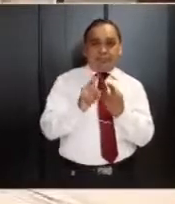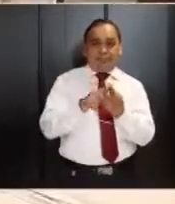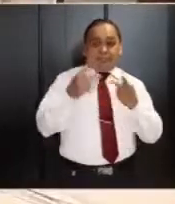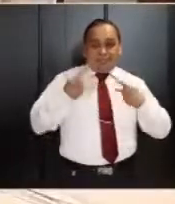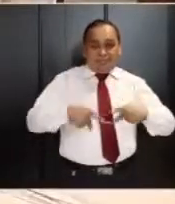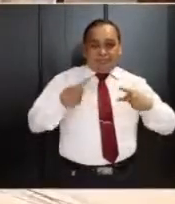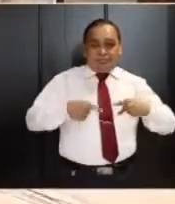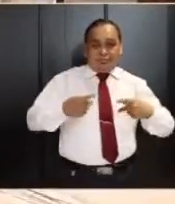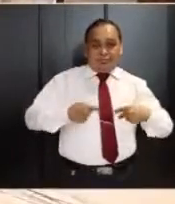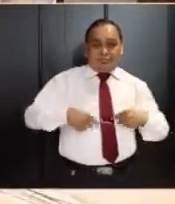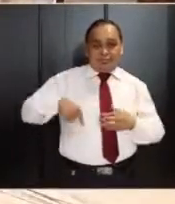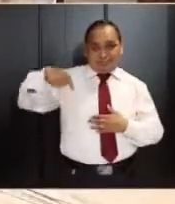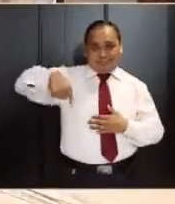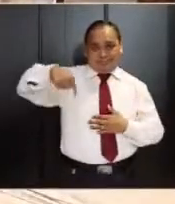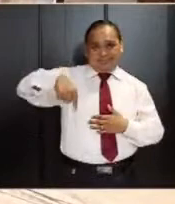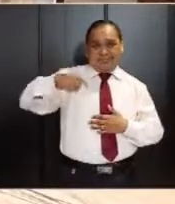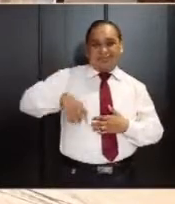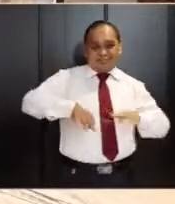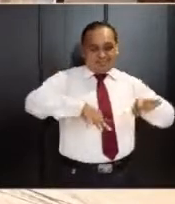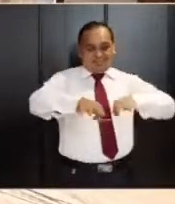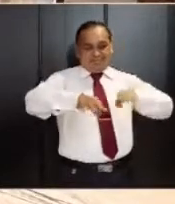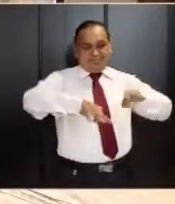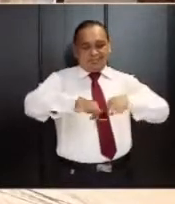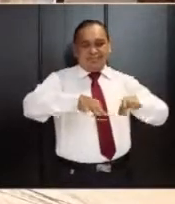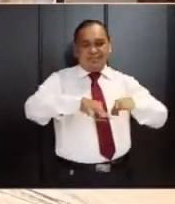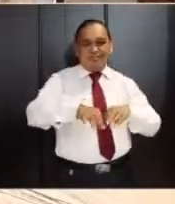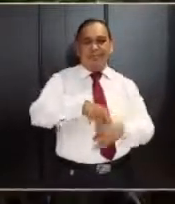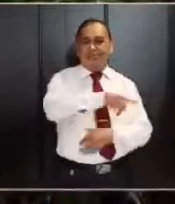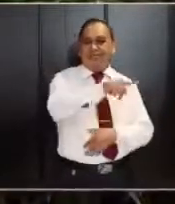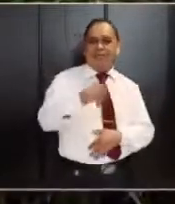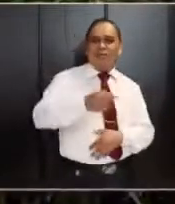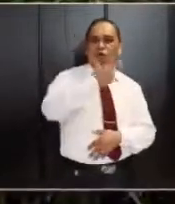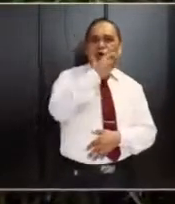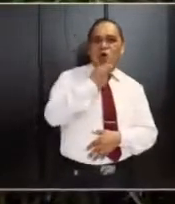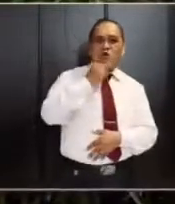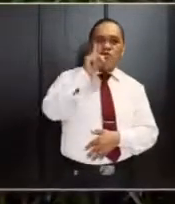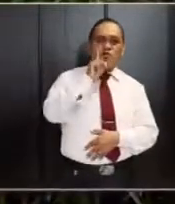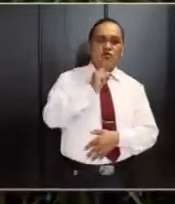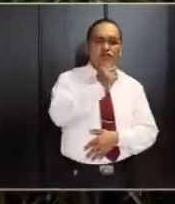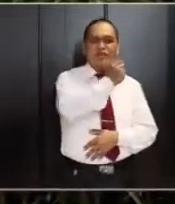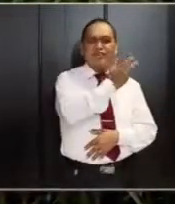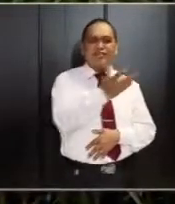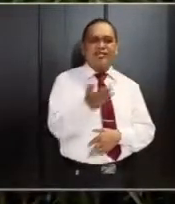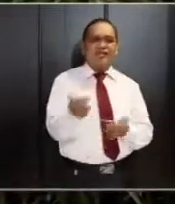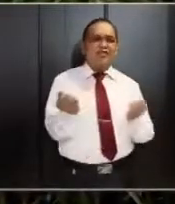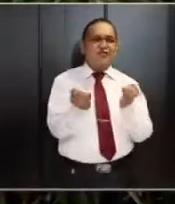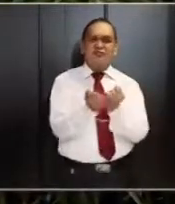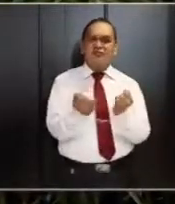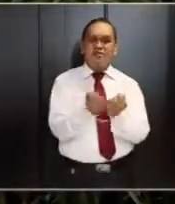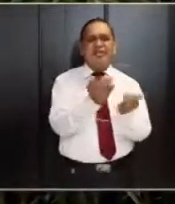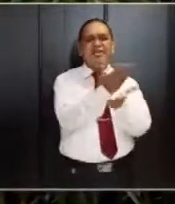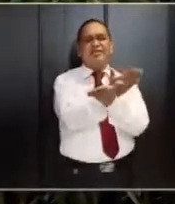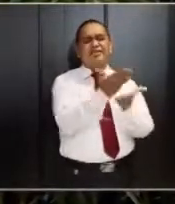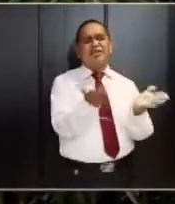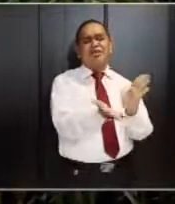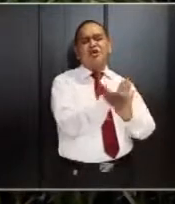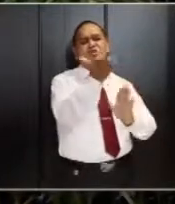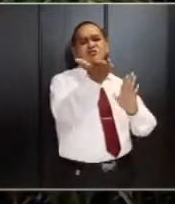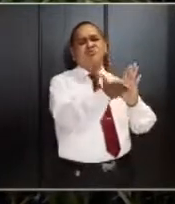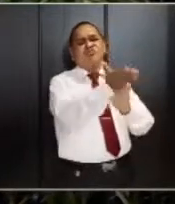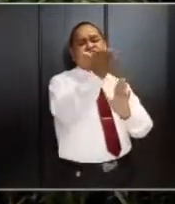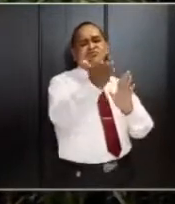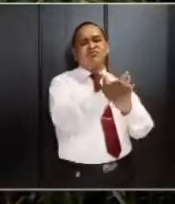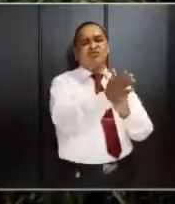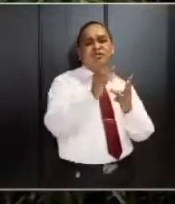local, con el sentido de equidad y género, o sea, hay un gran porcentaje de mujeres, o sea, que se emplean en esa construcción.